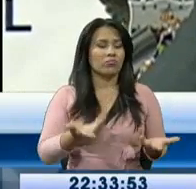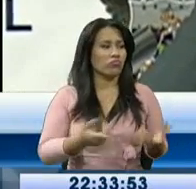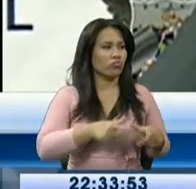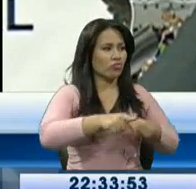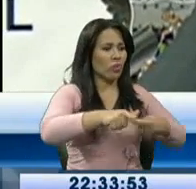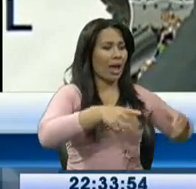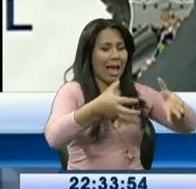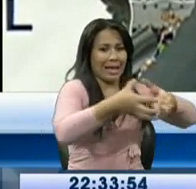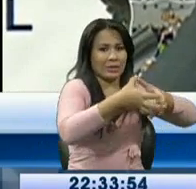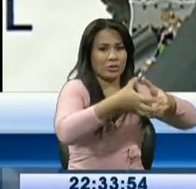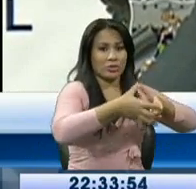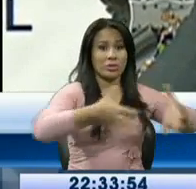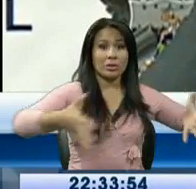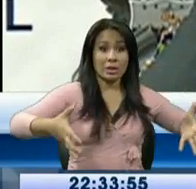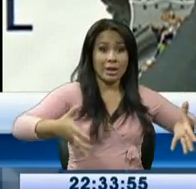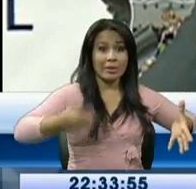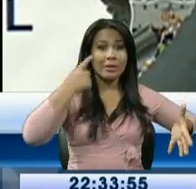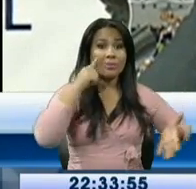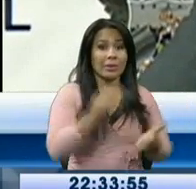a